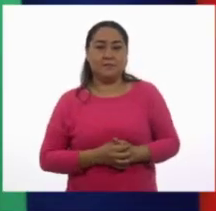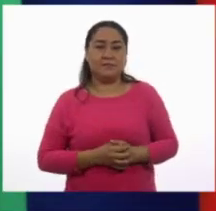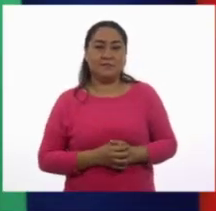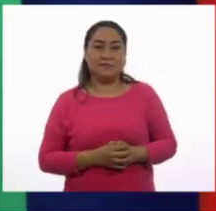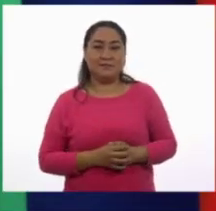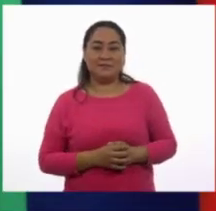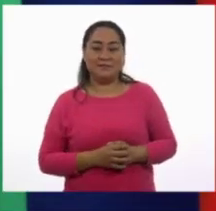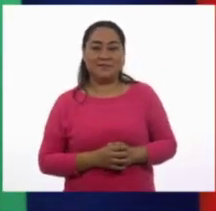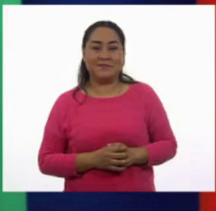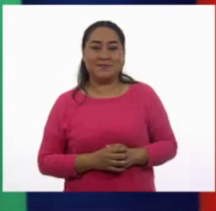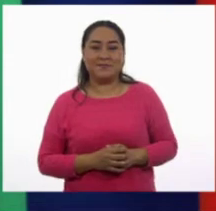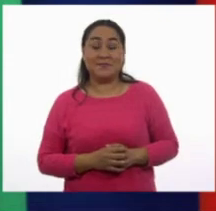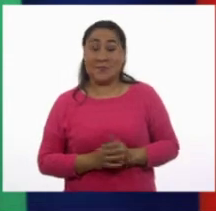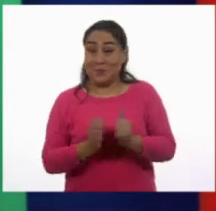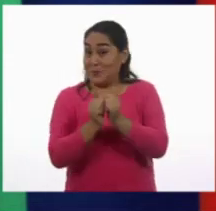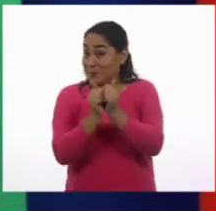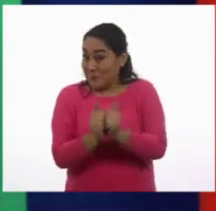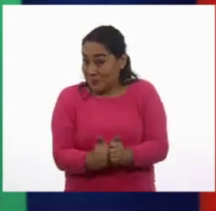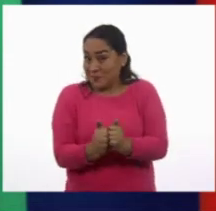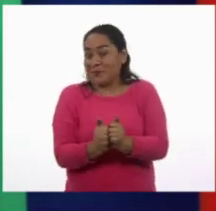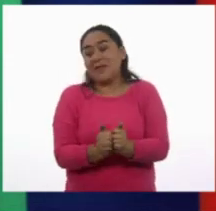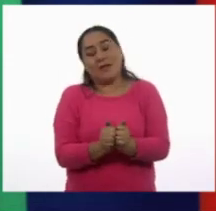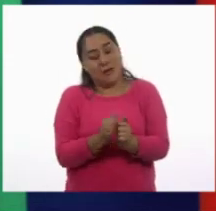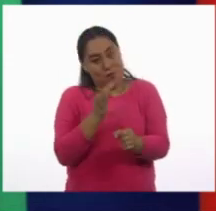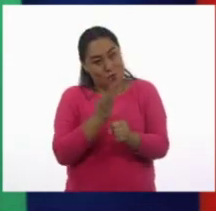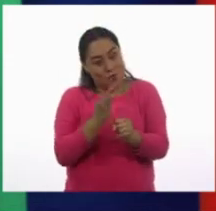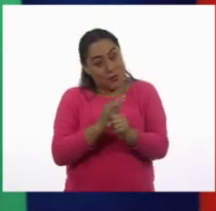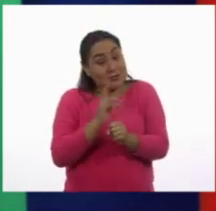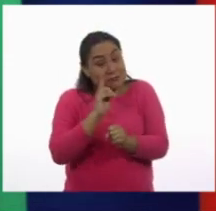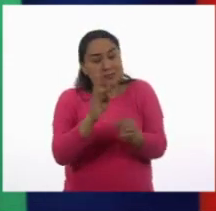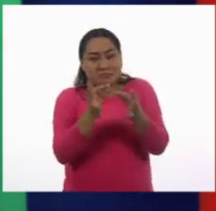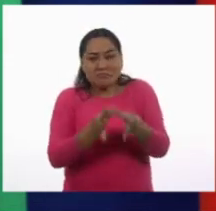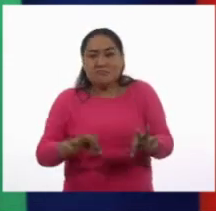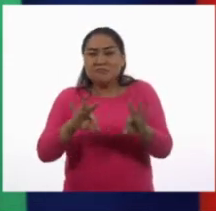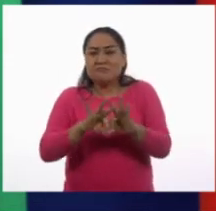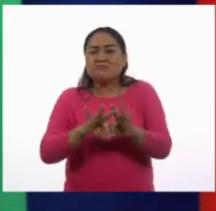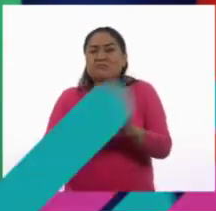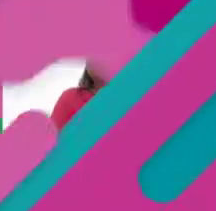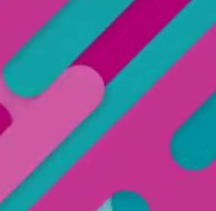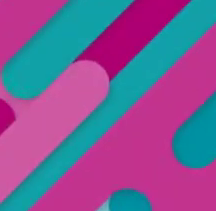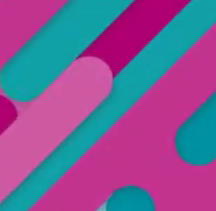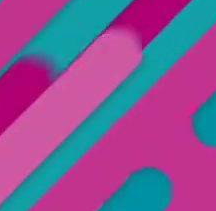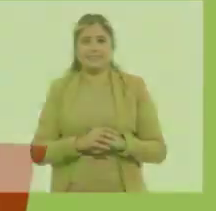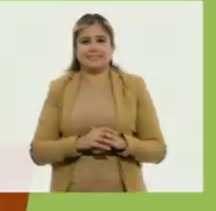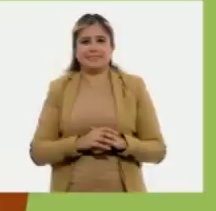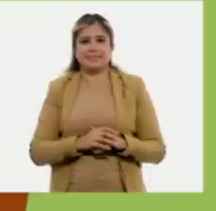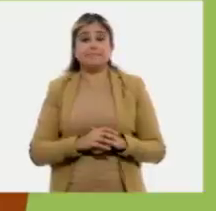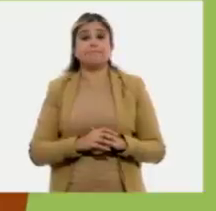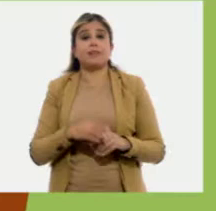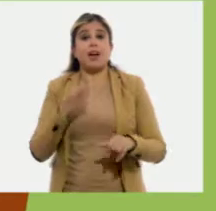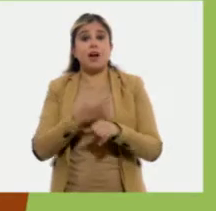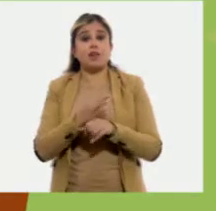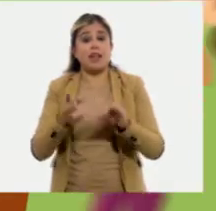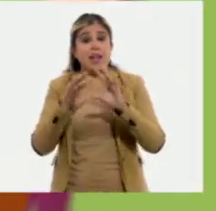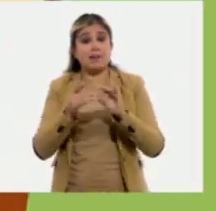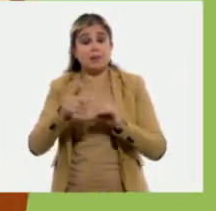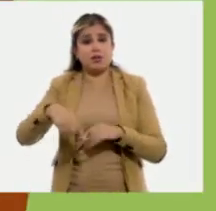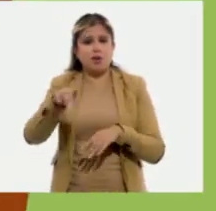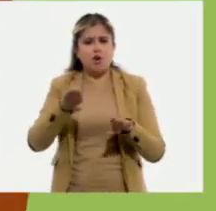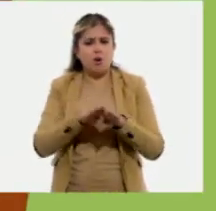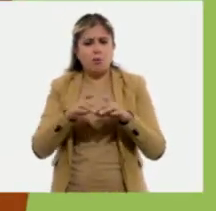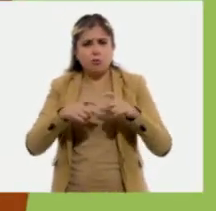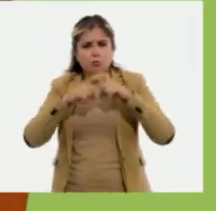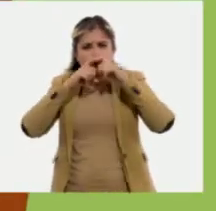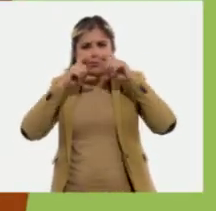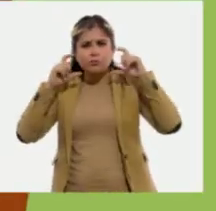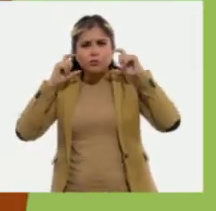aprendeencasa.sep.gov.mx. No se muevan de su lugar, tenemos algo muy importante para ustedes. Acompáñenos. Te enseñaremos cómo armar un cubrebocas